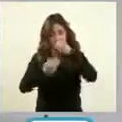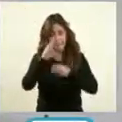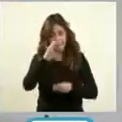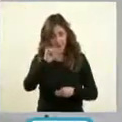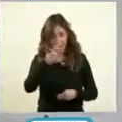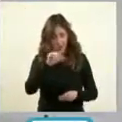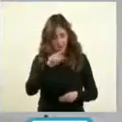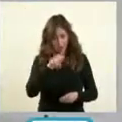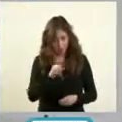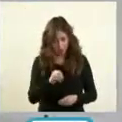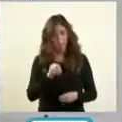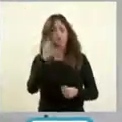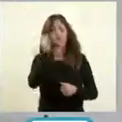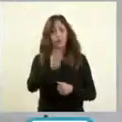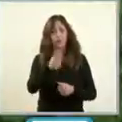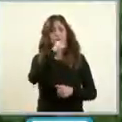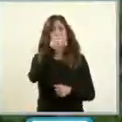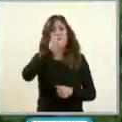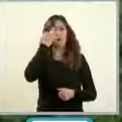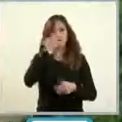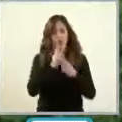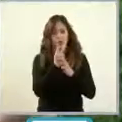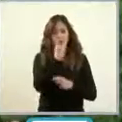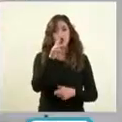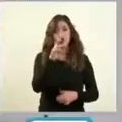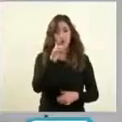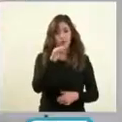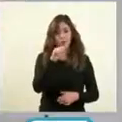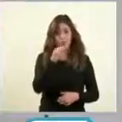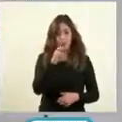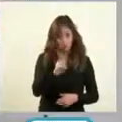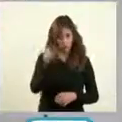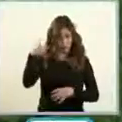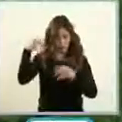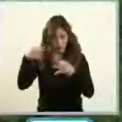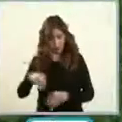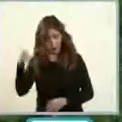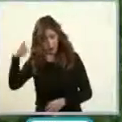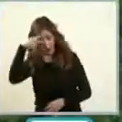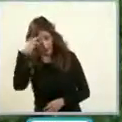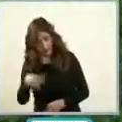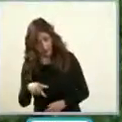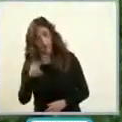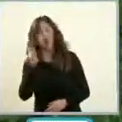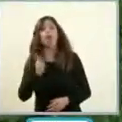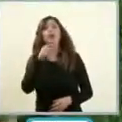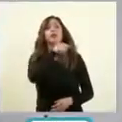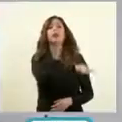es... los romeritos? ¿por Esos qué? sí seguro son mexicanos, Esos son ¿no? completamente mexicanos. El mole es sincrético.